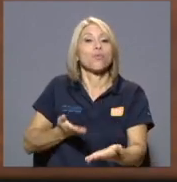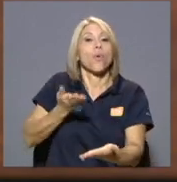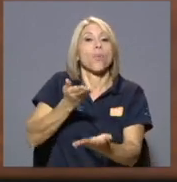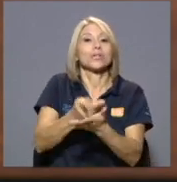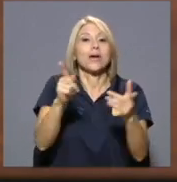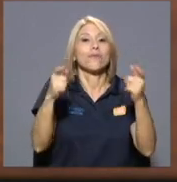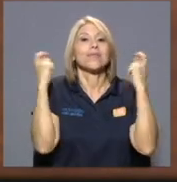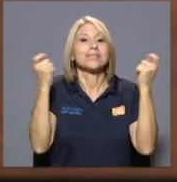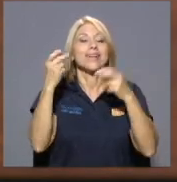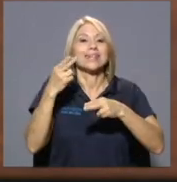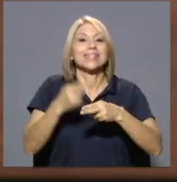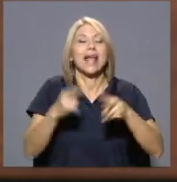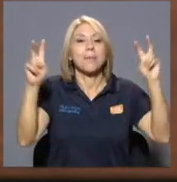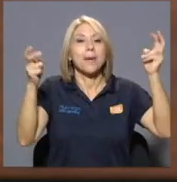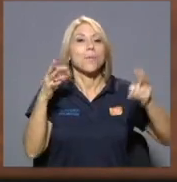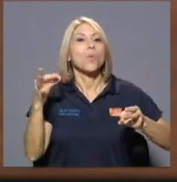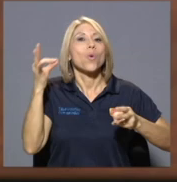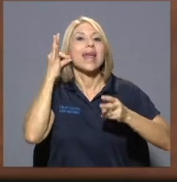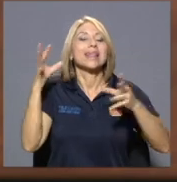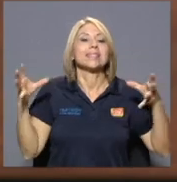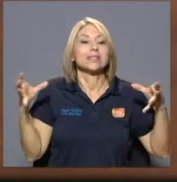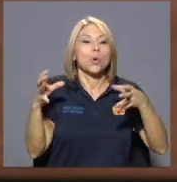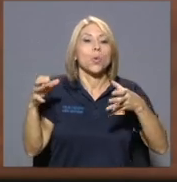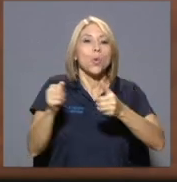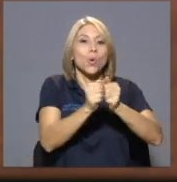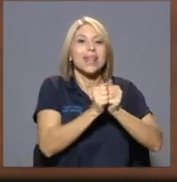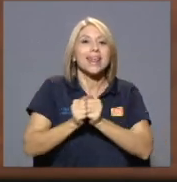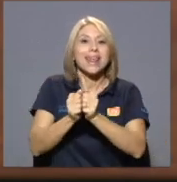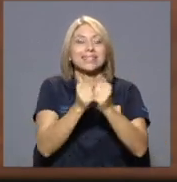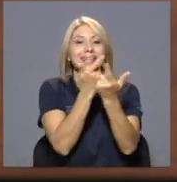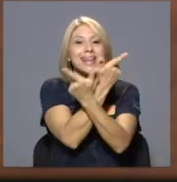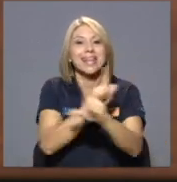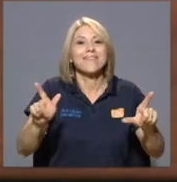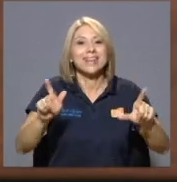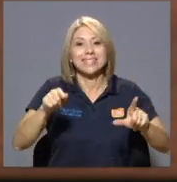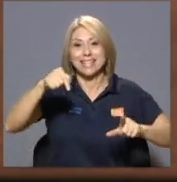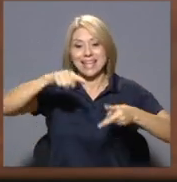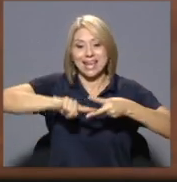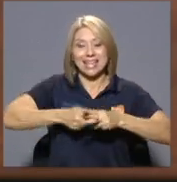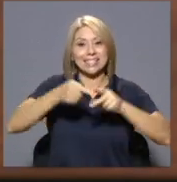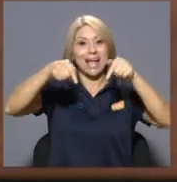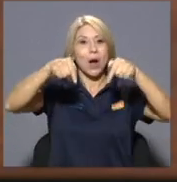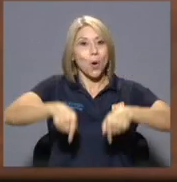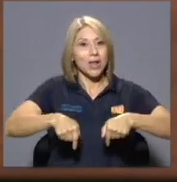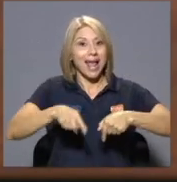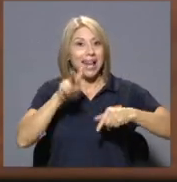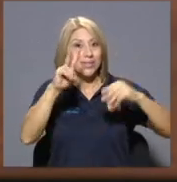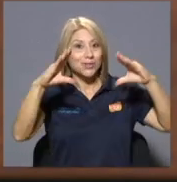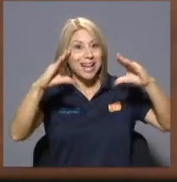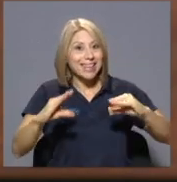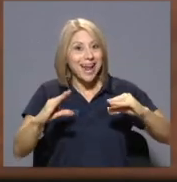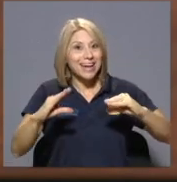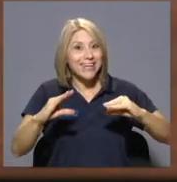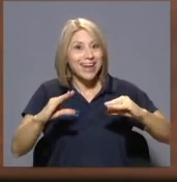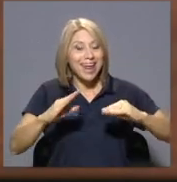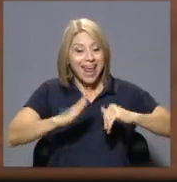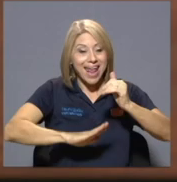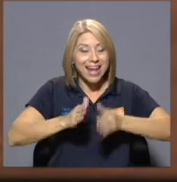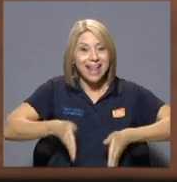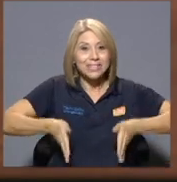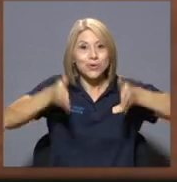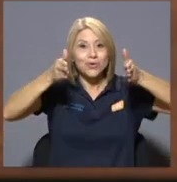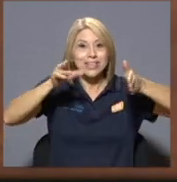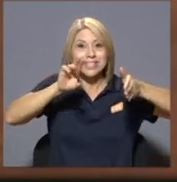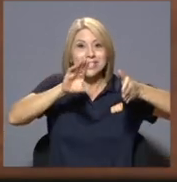se llama Festival Mujeres Unidas y Libres, que inicia hoy a las 2 de la tarde en las torres del SENAC, donde hay